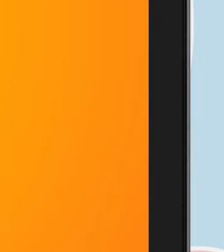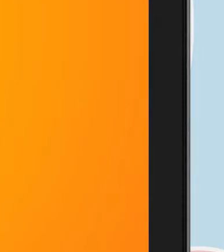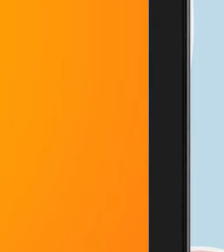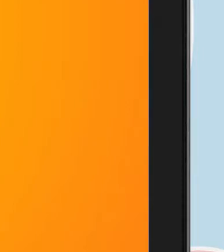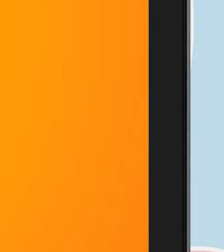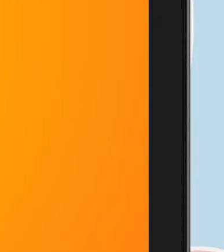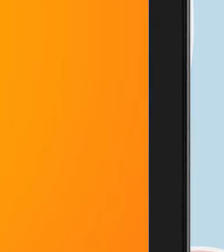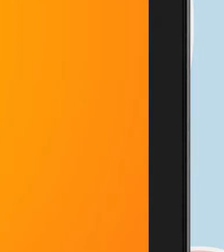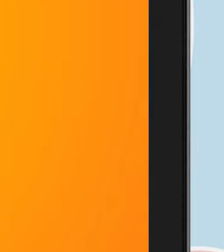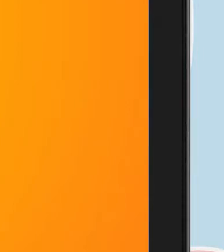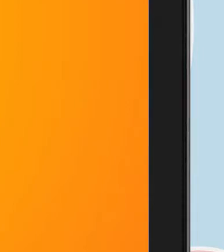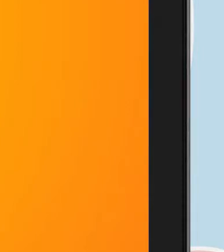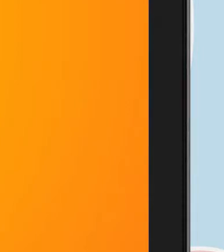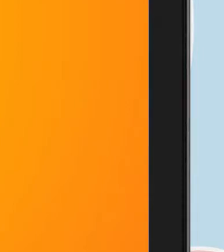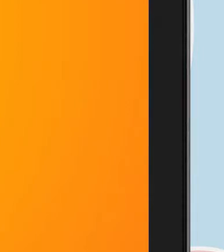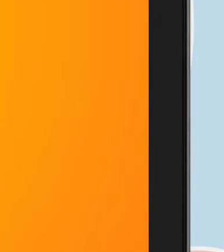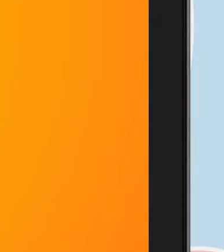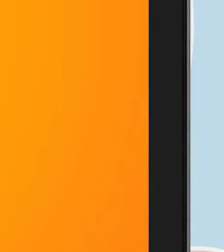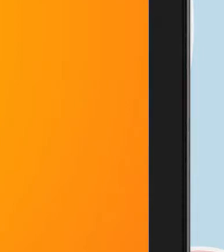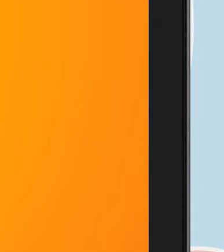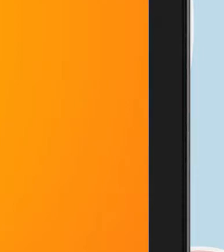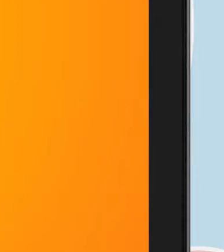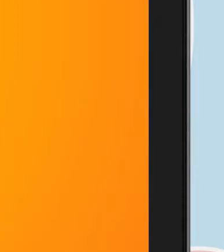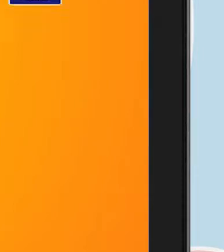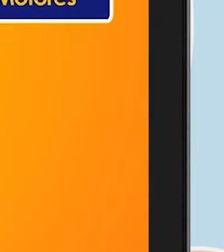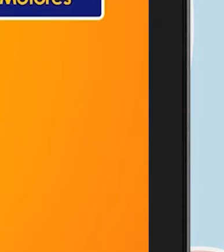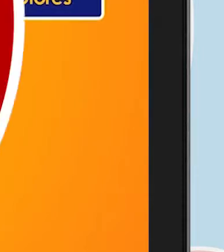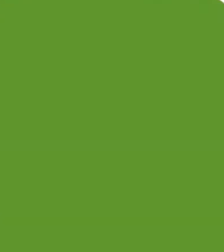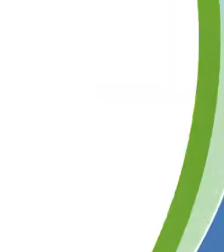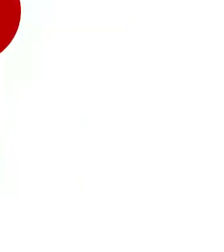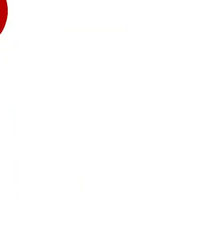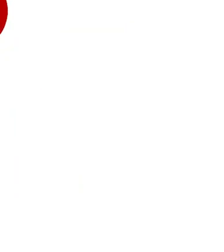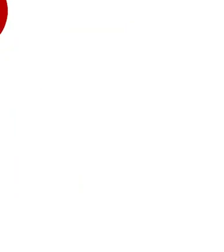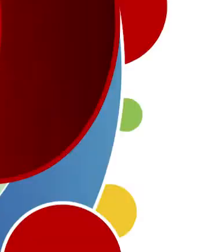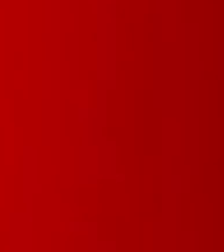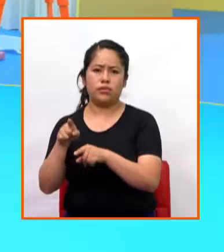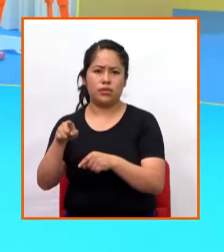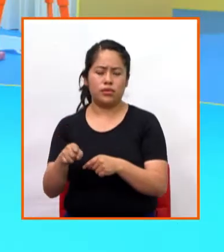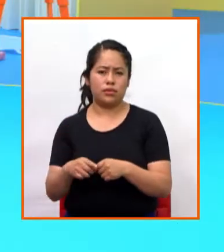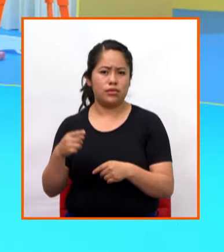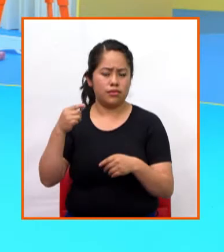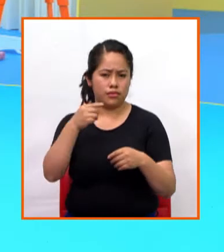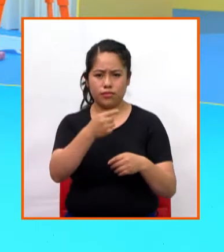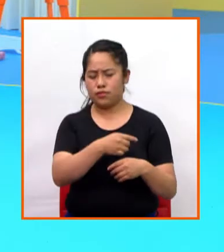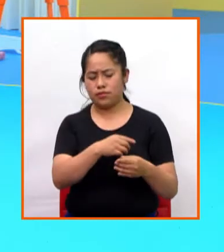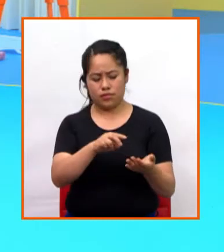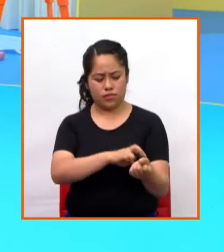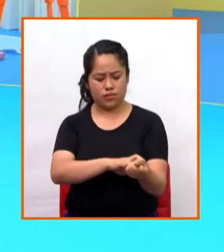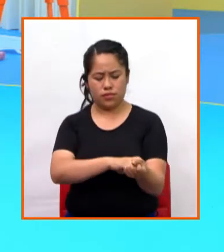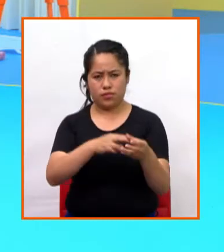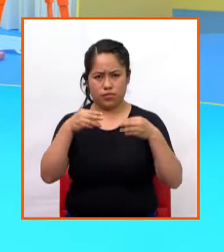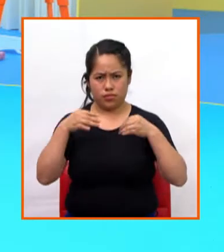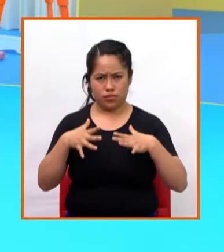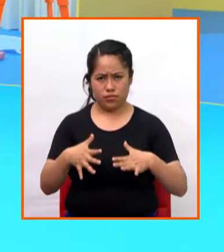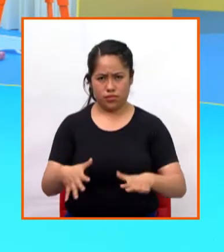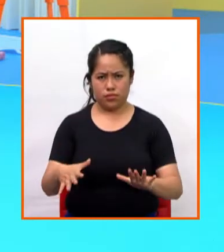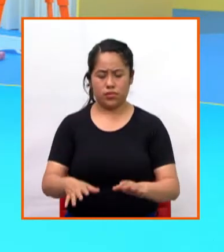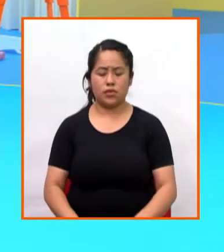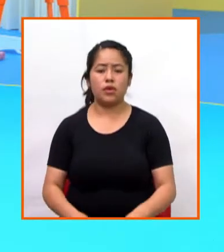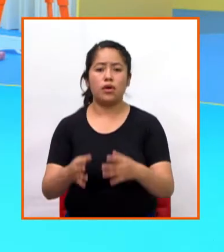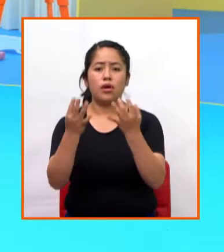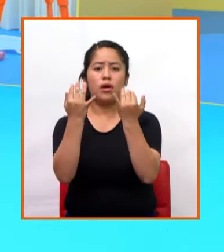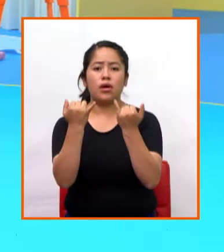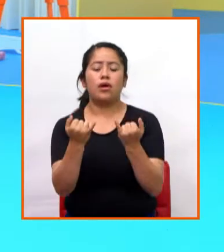se encuentran fuera del sistema nervioso central, es decir, en la periferia. A eso se debe su nombre. Así que hoy vamos a